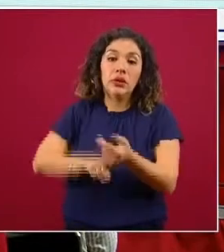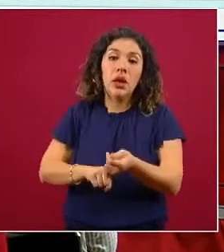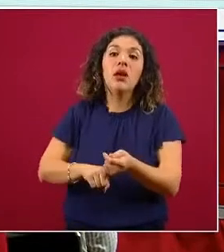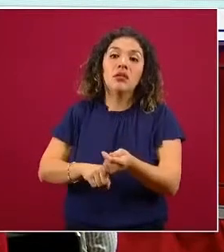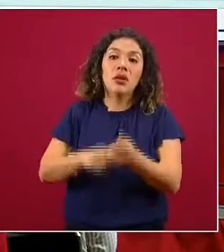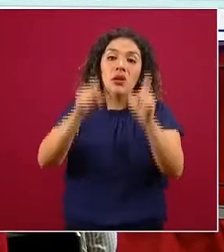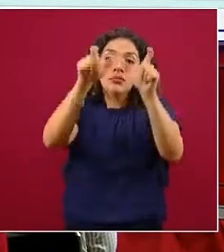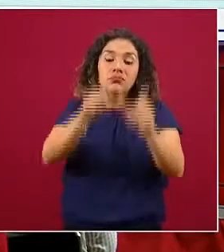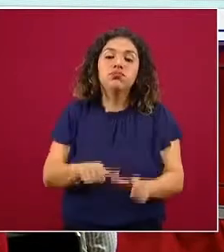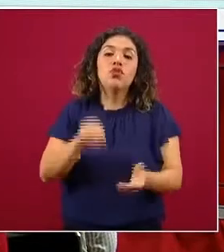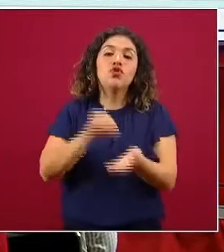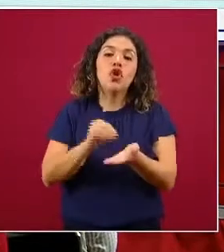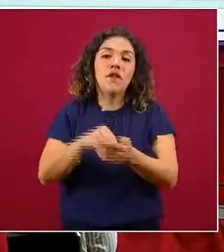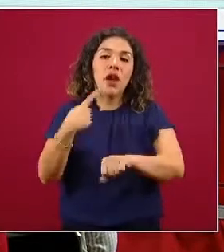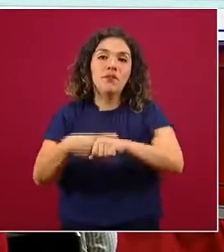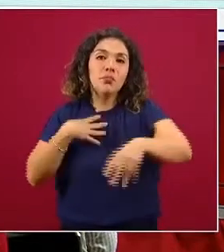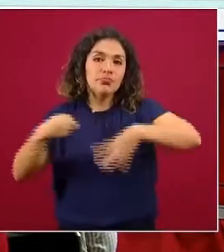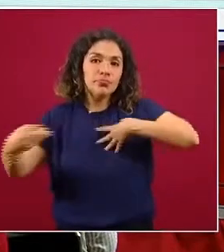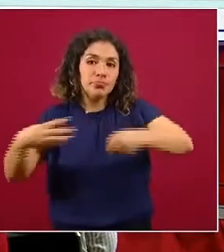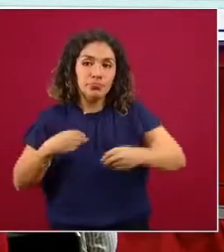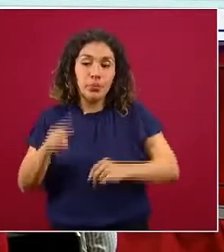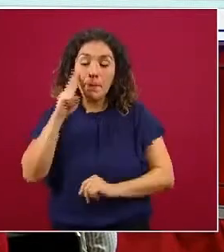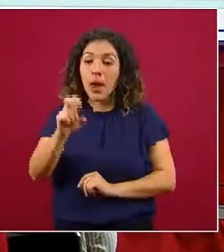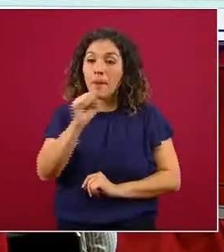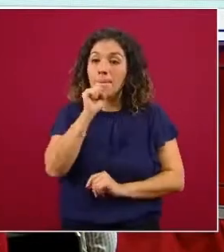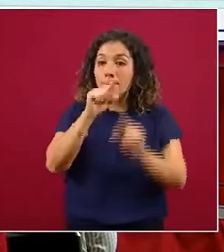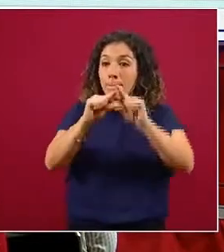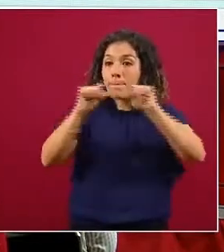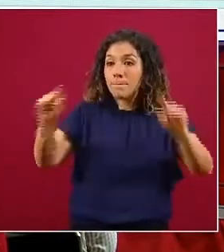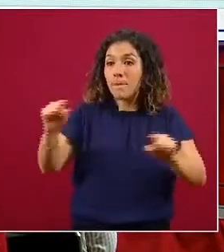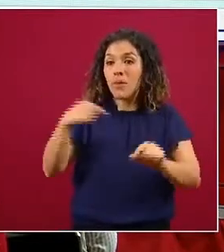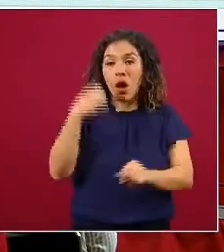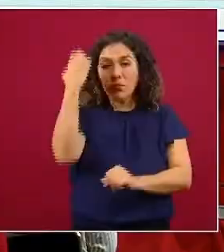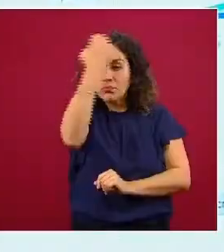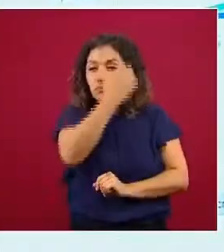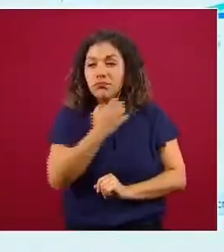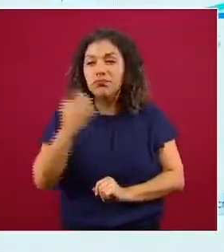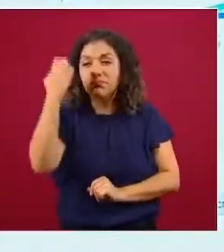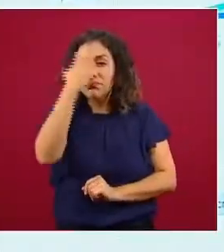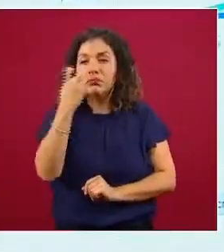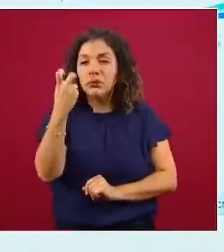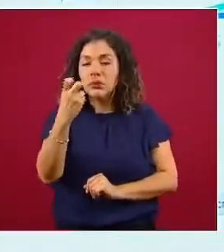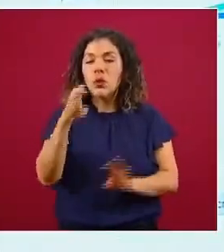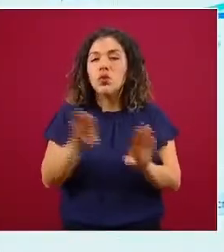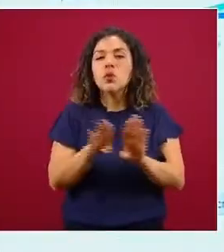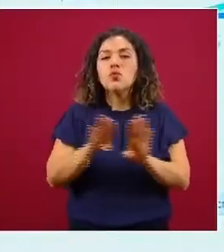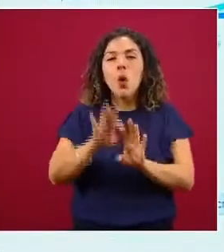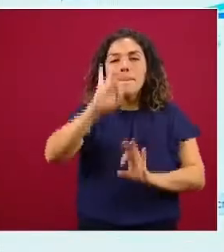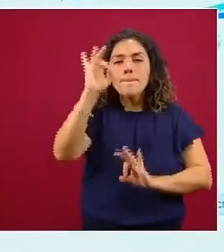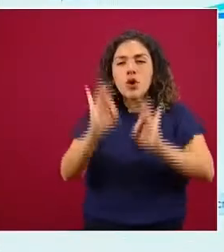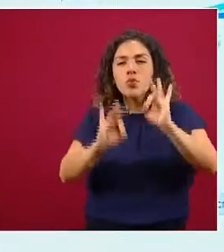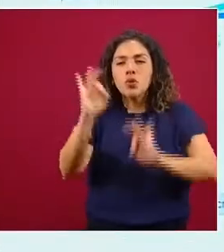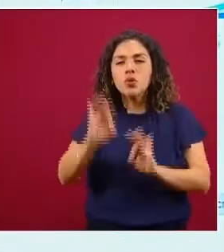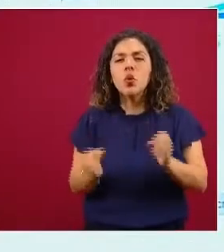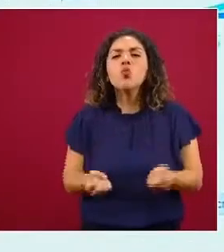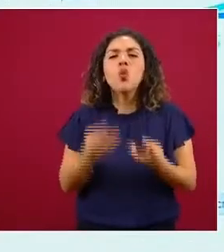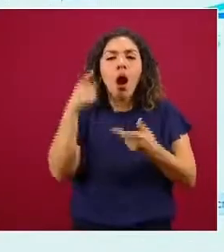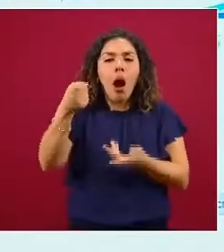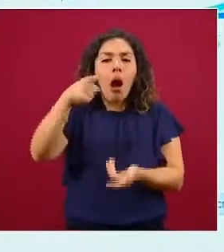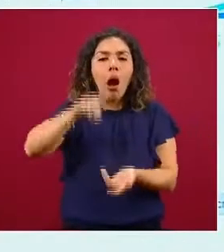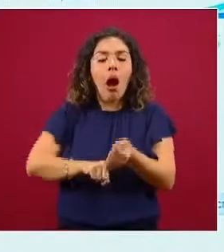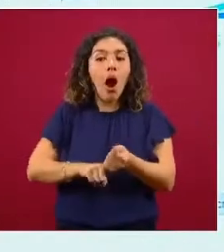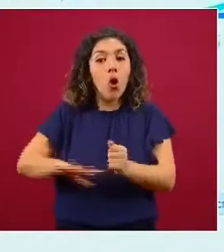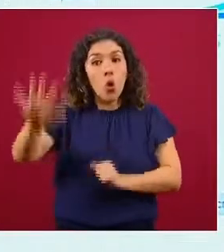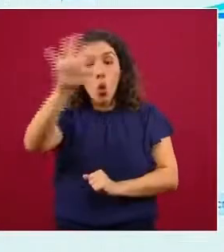nuestra epidemia activa, y el indicador al que le damos seguimiento es precisamente esta proporción de cuánto representan